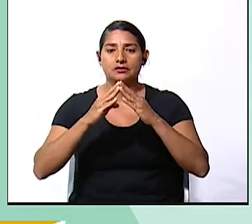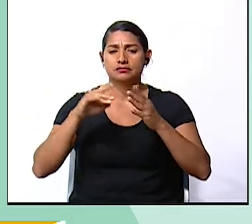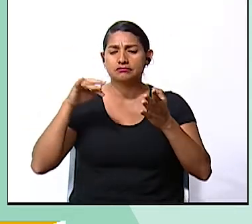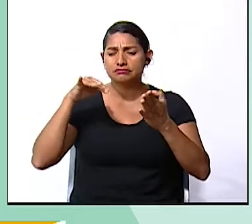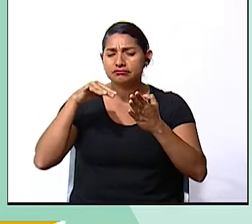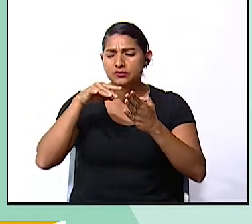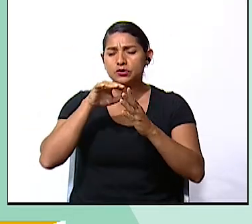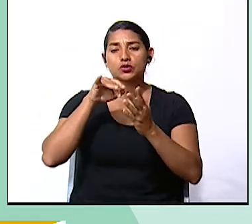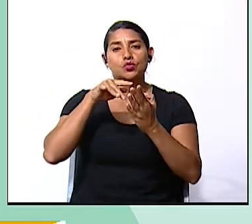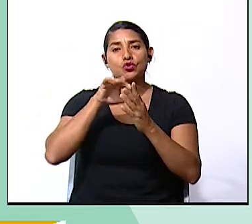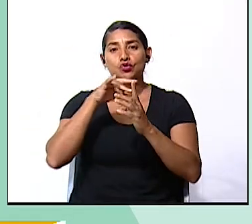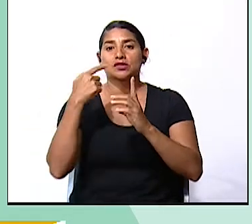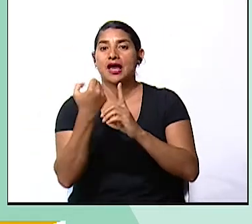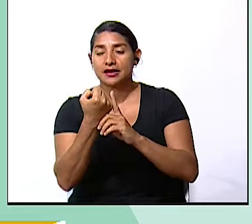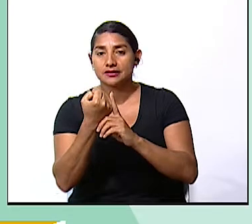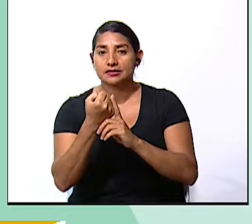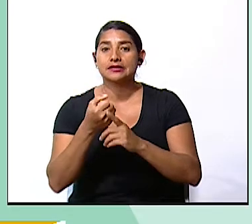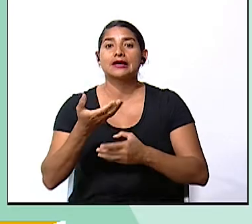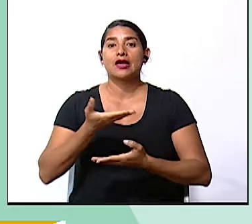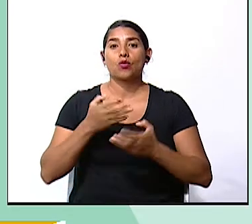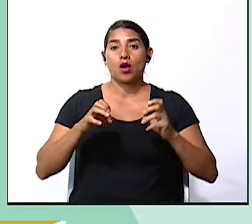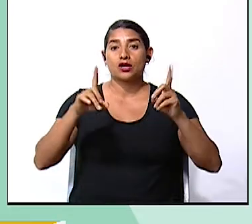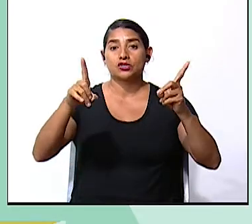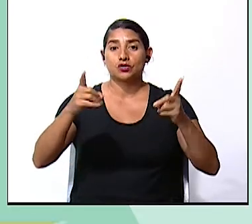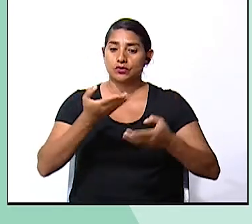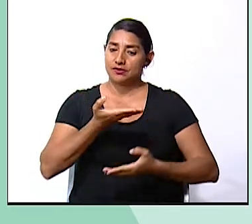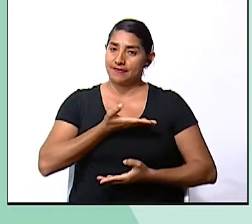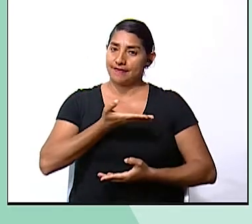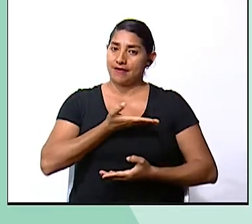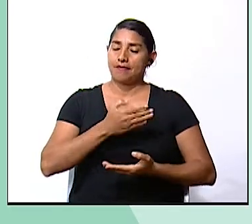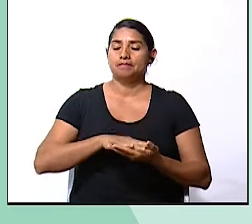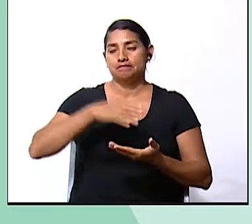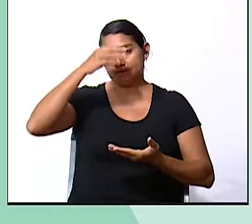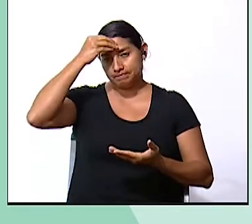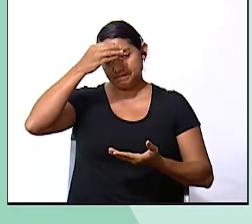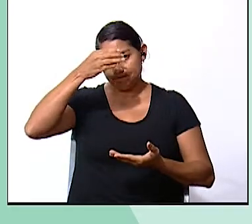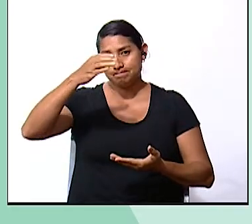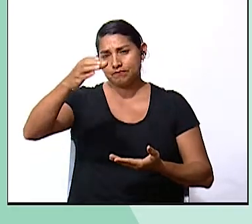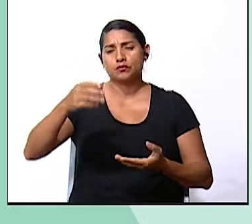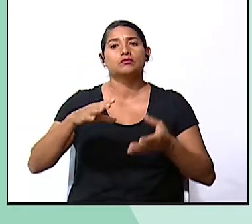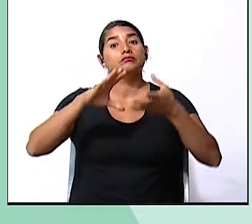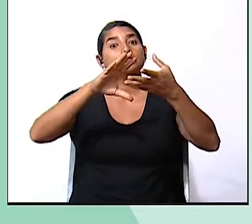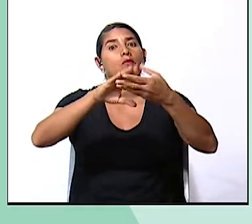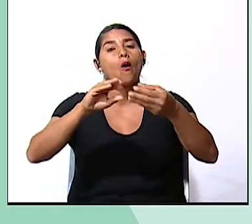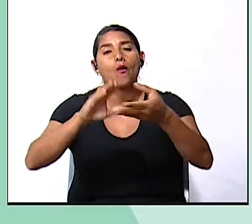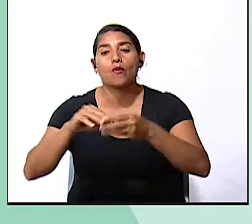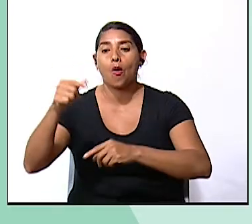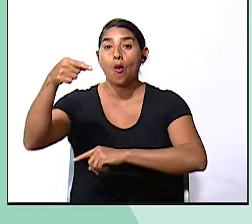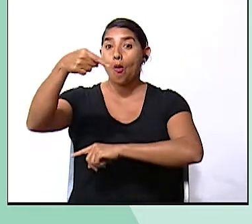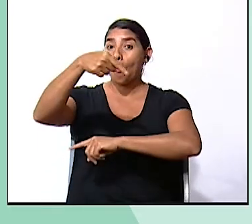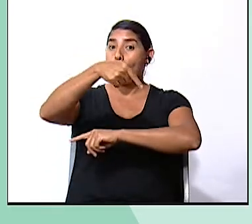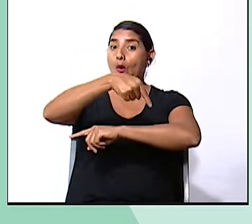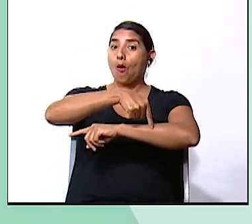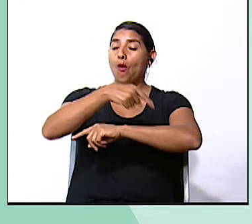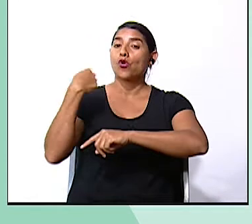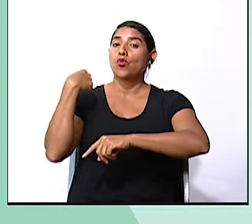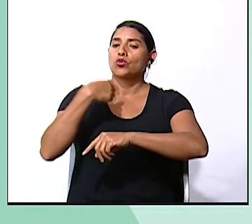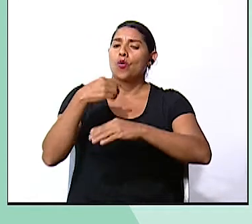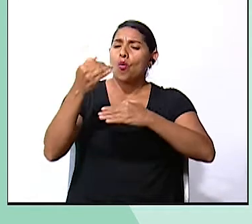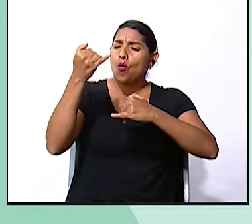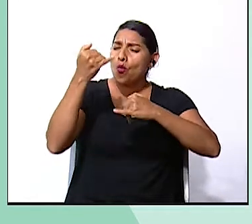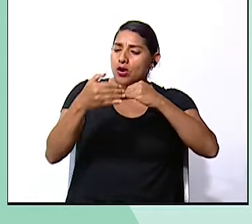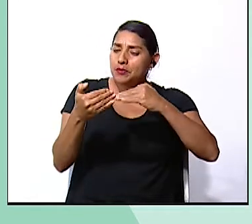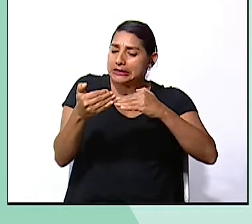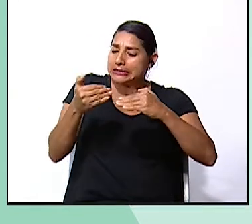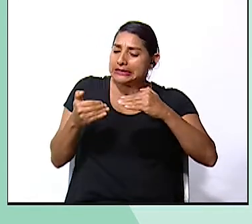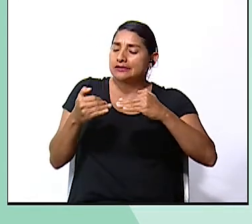asignatura de Estudios Sociales y Educación Cívica. Les cuento que hoy es nuestro